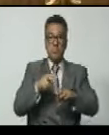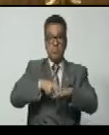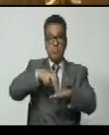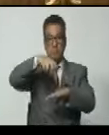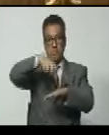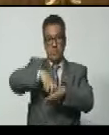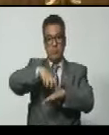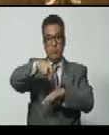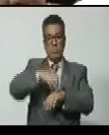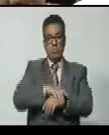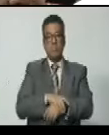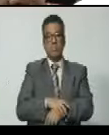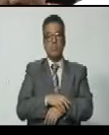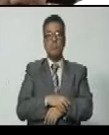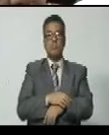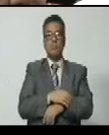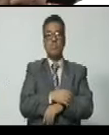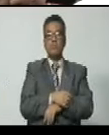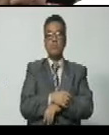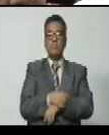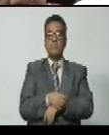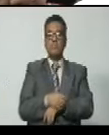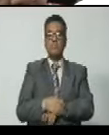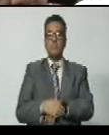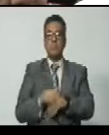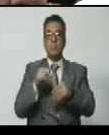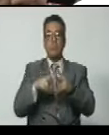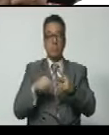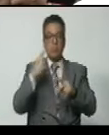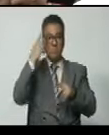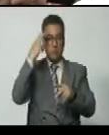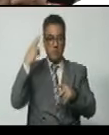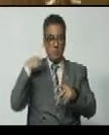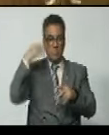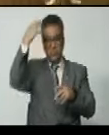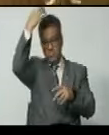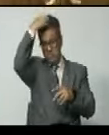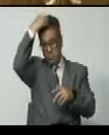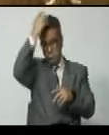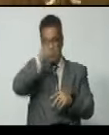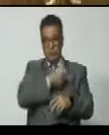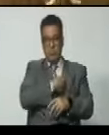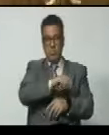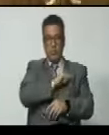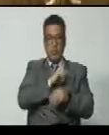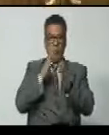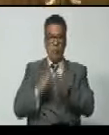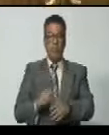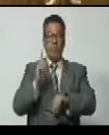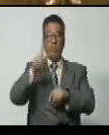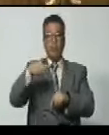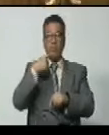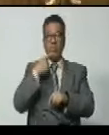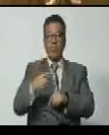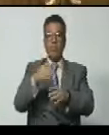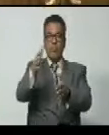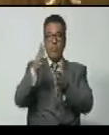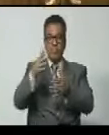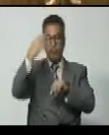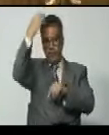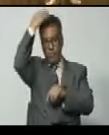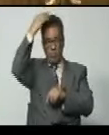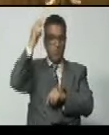arrodillara y hiciera honores a la corona española, y además dijera que viva la